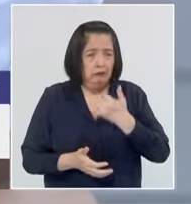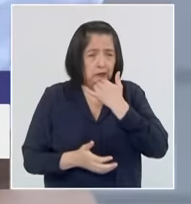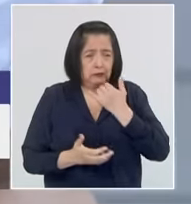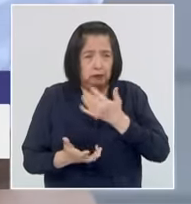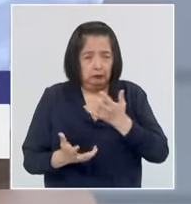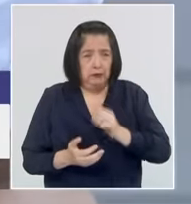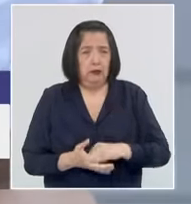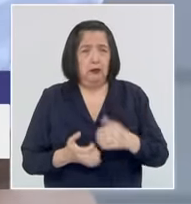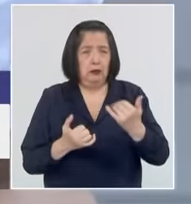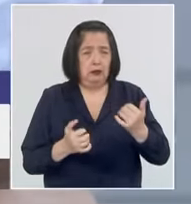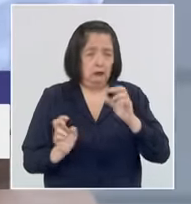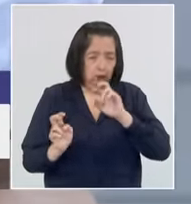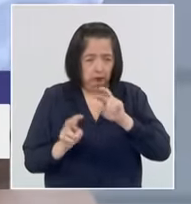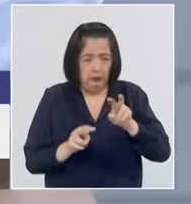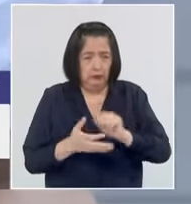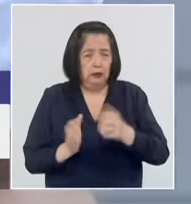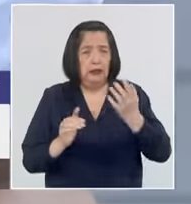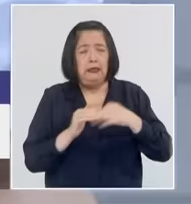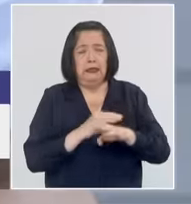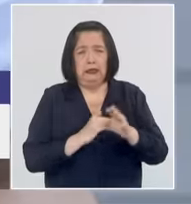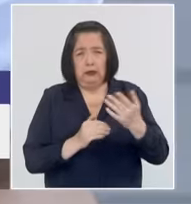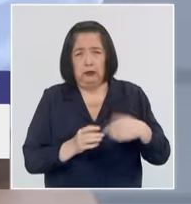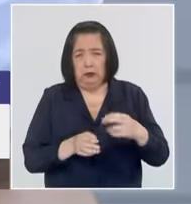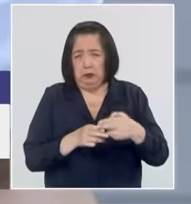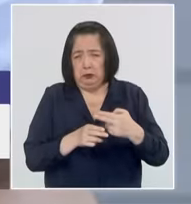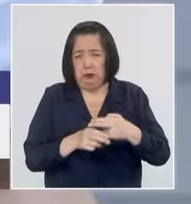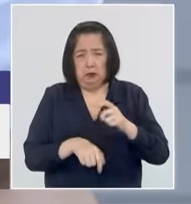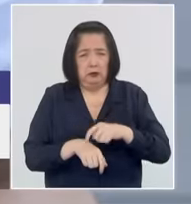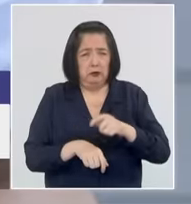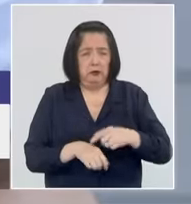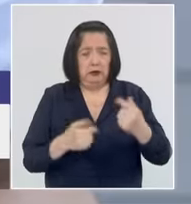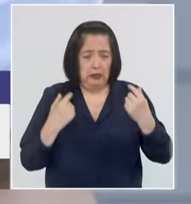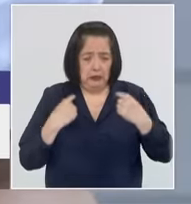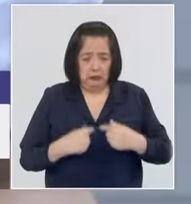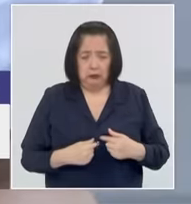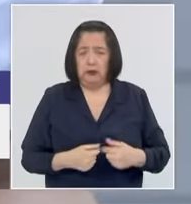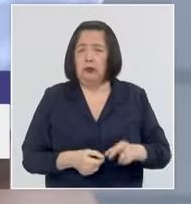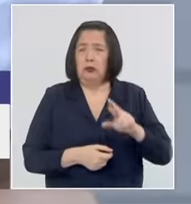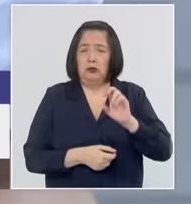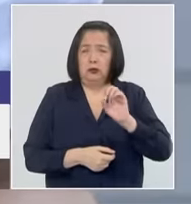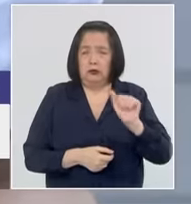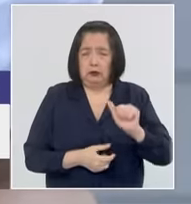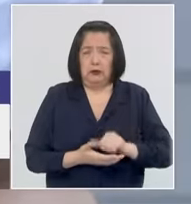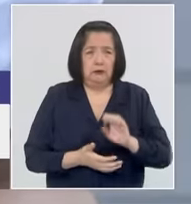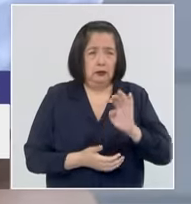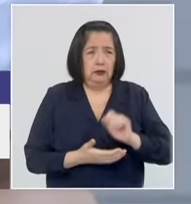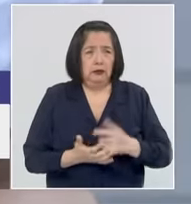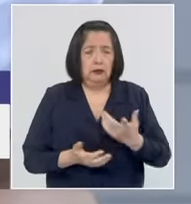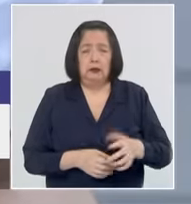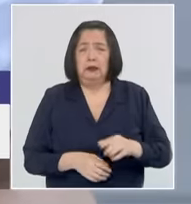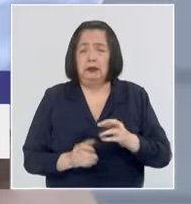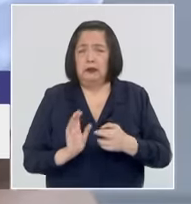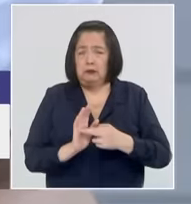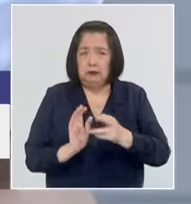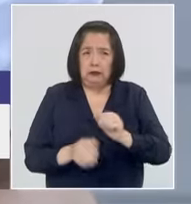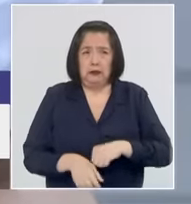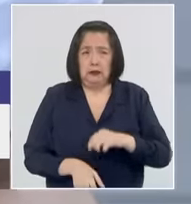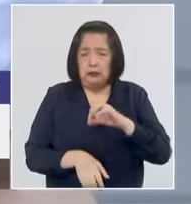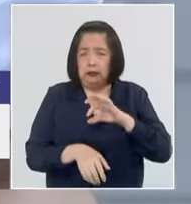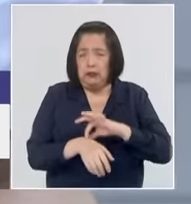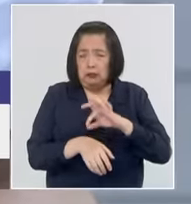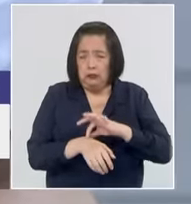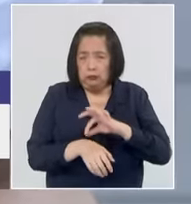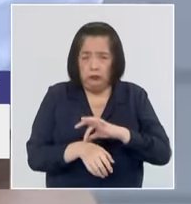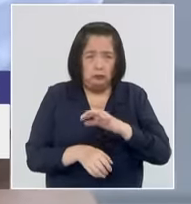circunstancia. Nosotros hemos visto también el ingreso hace instantes de la abogada Rosa Barta, quien representa al cirujano Víctor